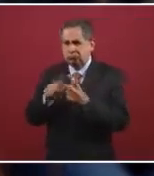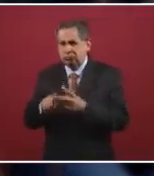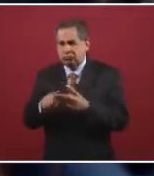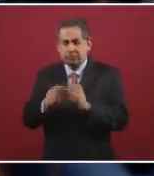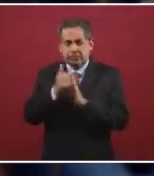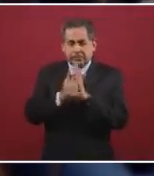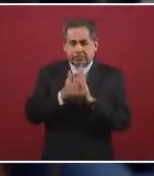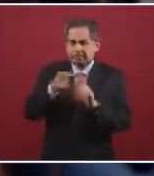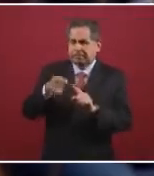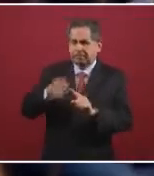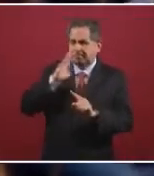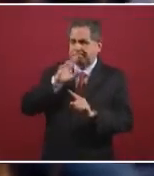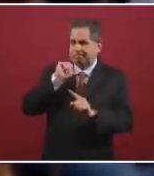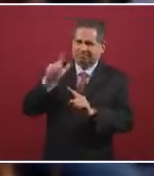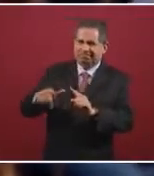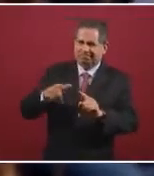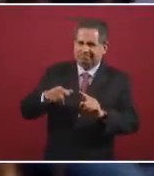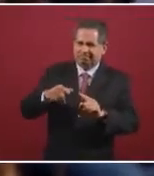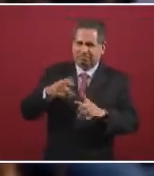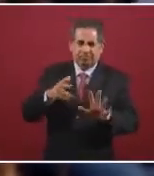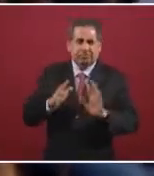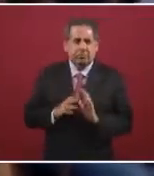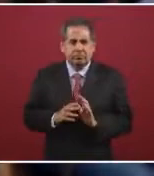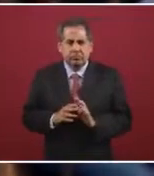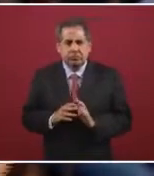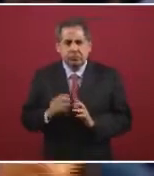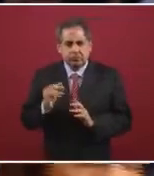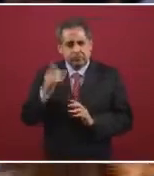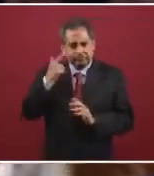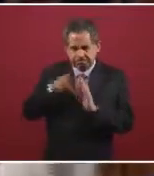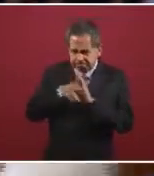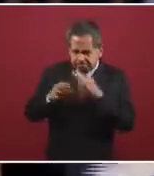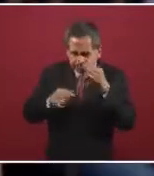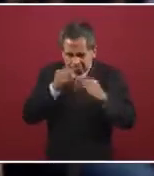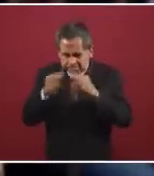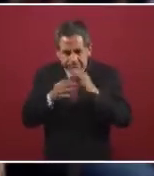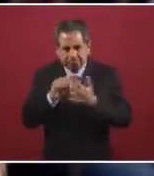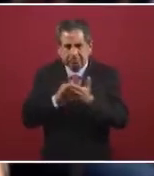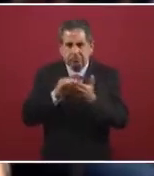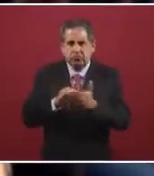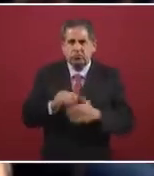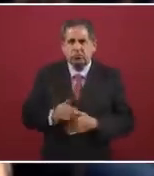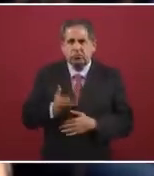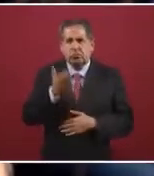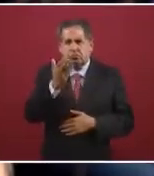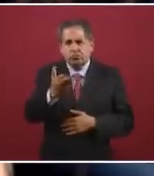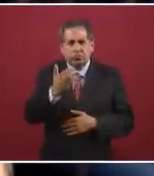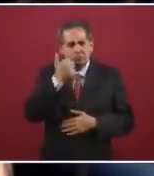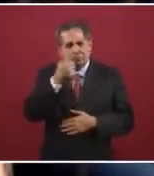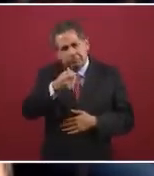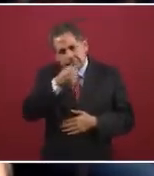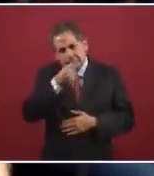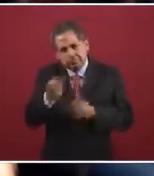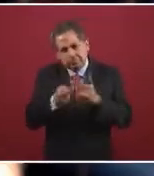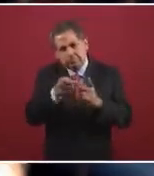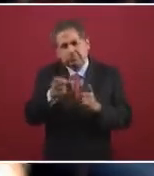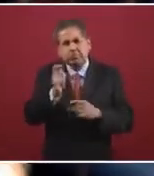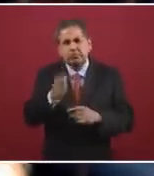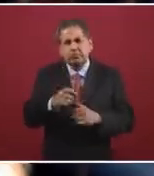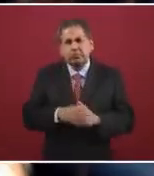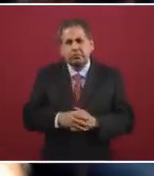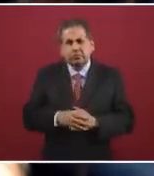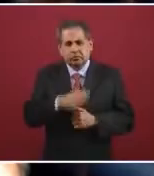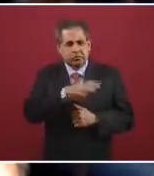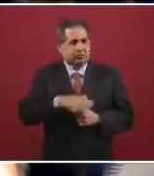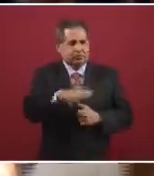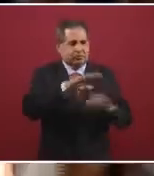YouTube, pero toda mi vida me he dedicado al trabajo periodístico. Por eso lo he entrevistado allá en la